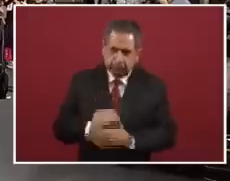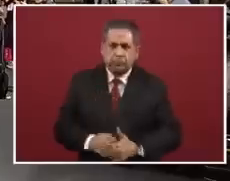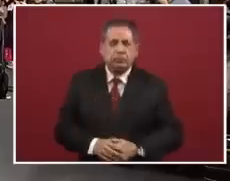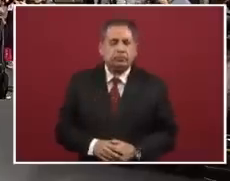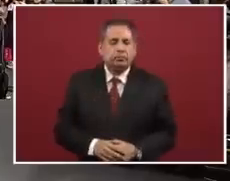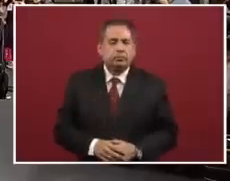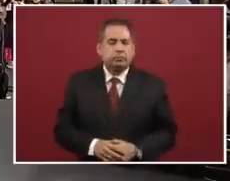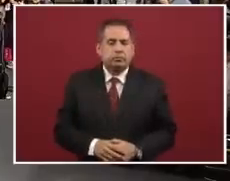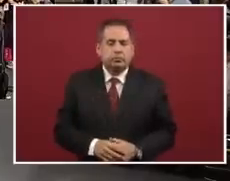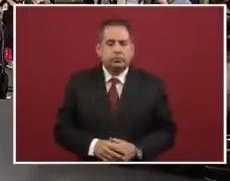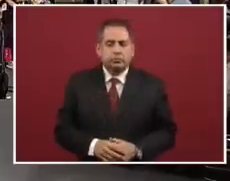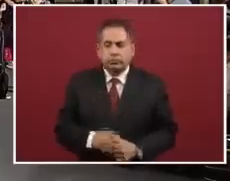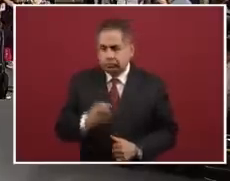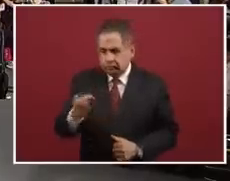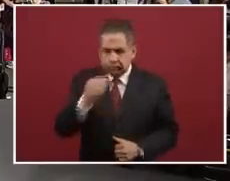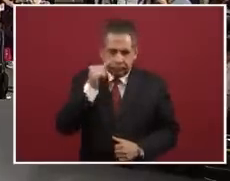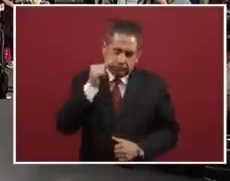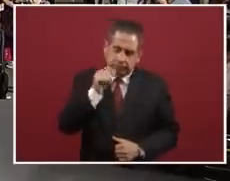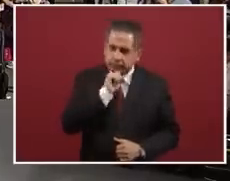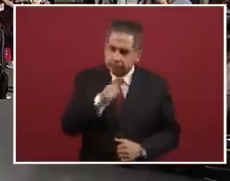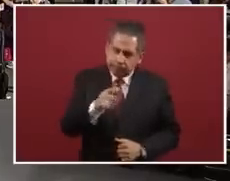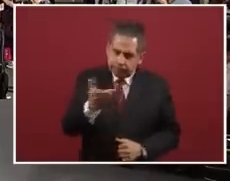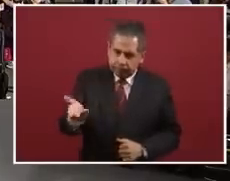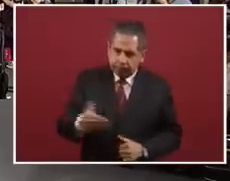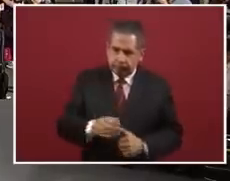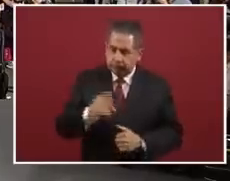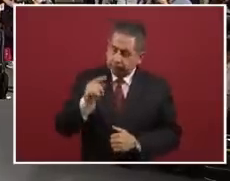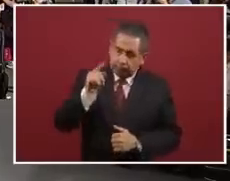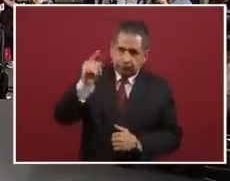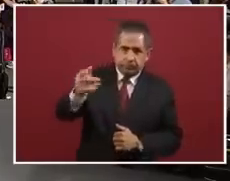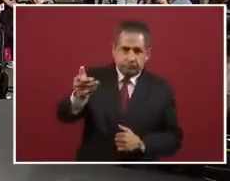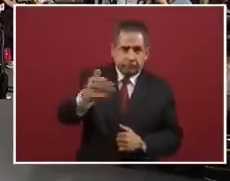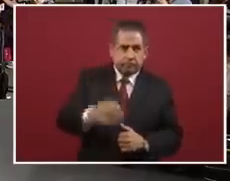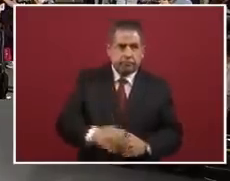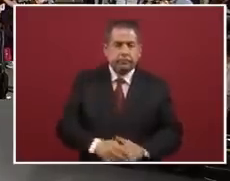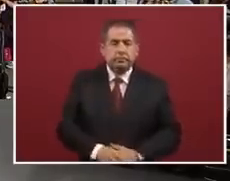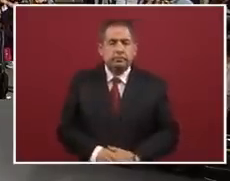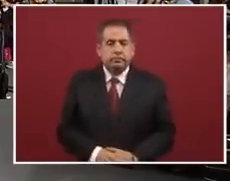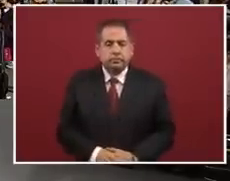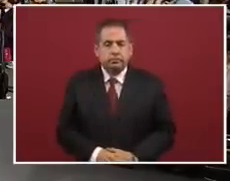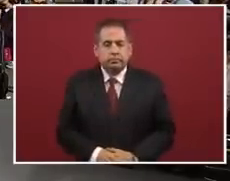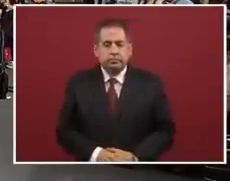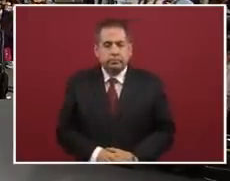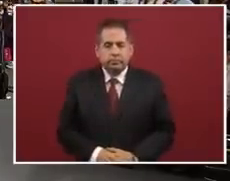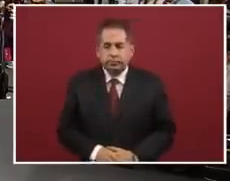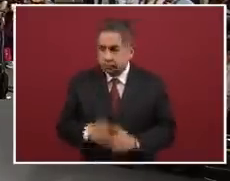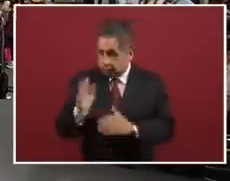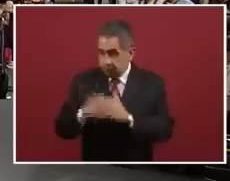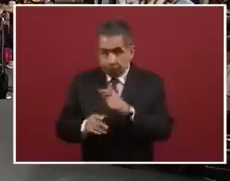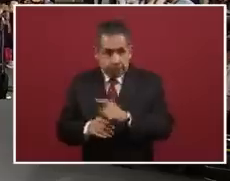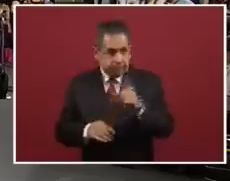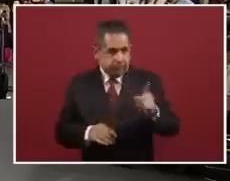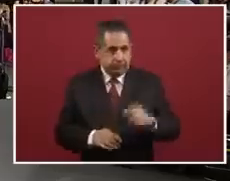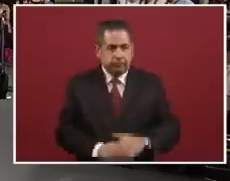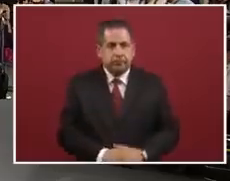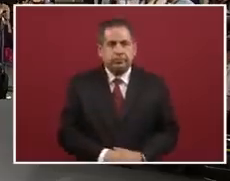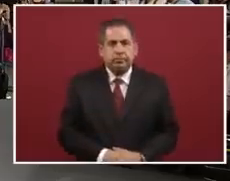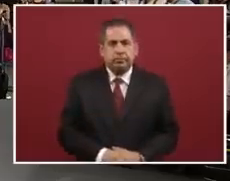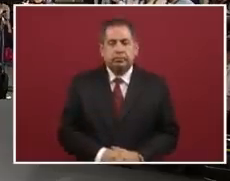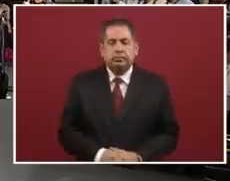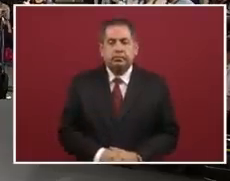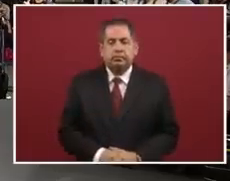¿Tú? Sí. Bueno, tú preguntaste ayer. Allá está. Y ahorita me vuelto. Buenos